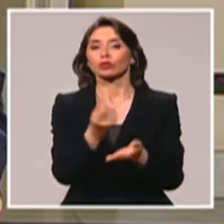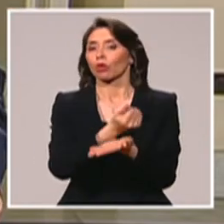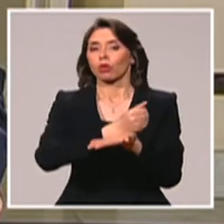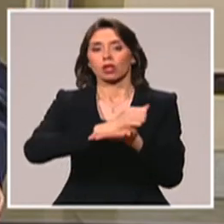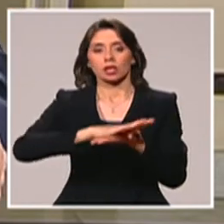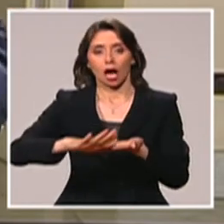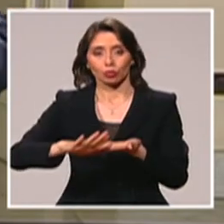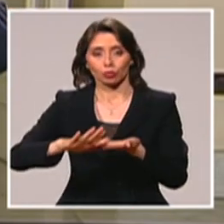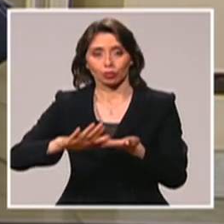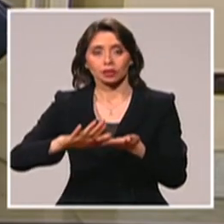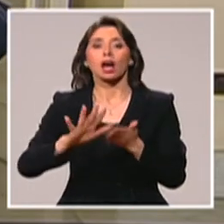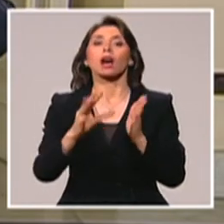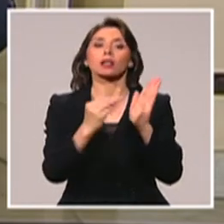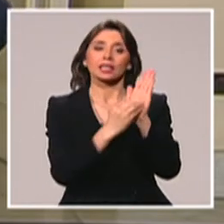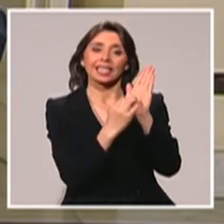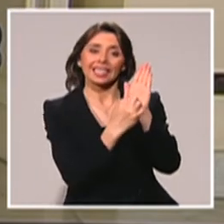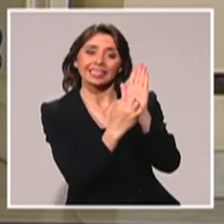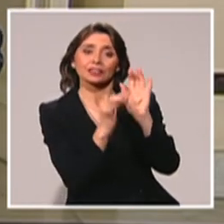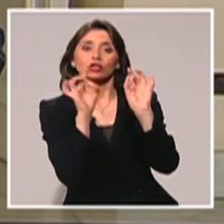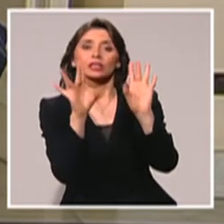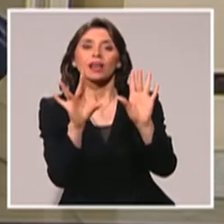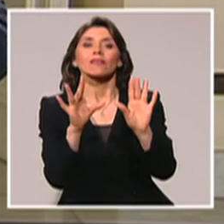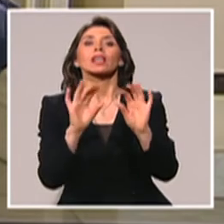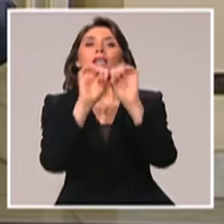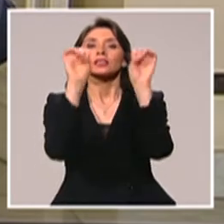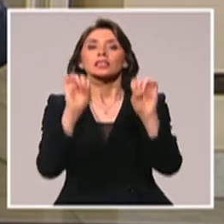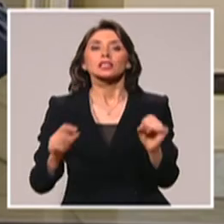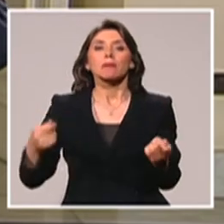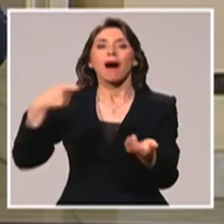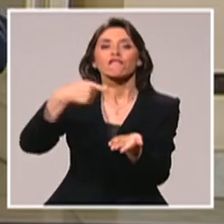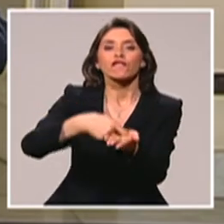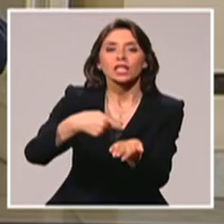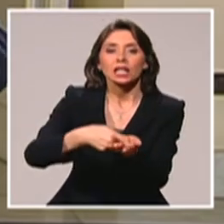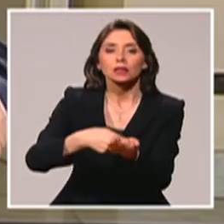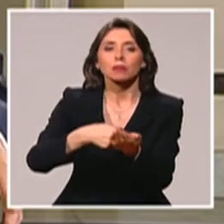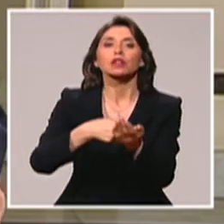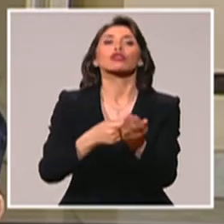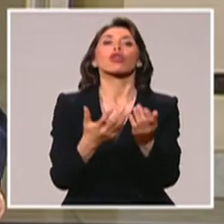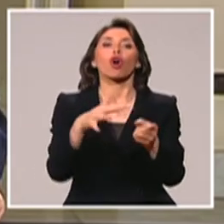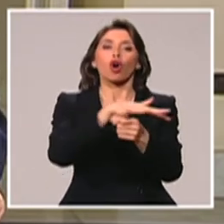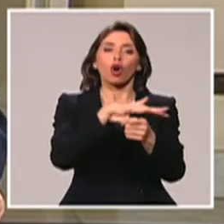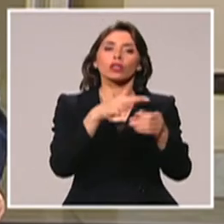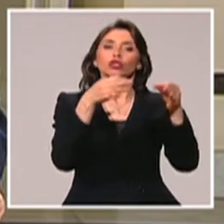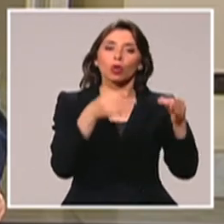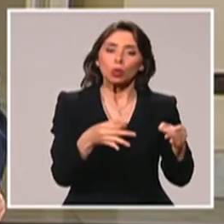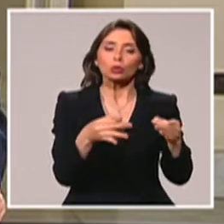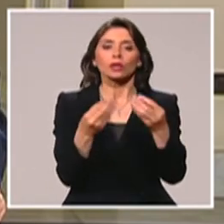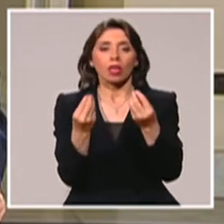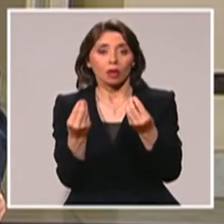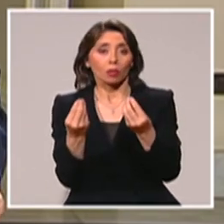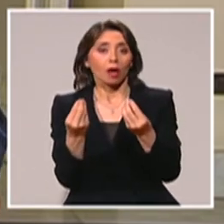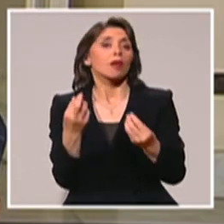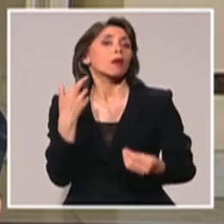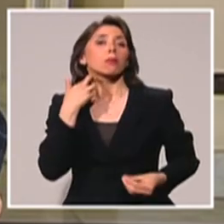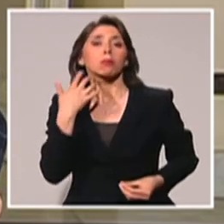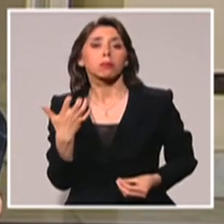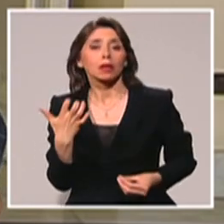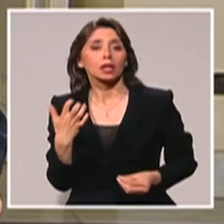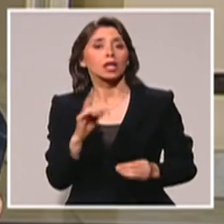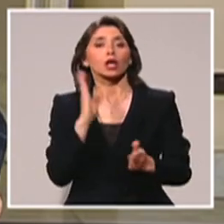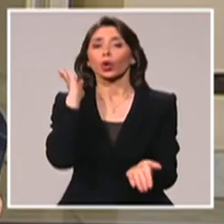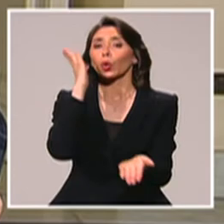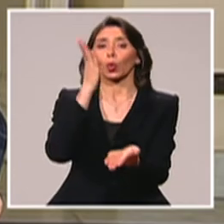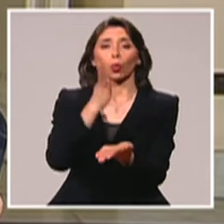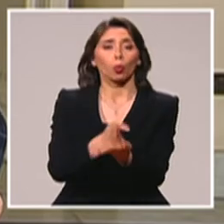y que establezca el sistema de financiamiento con condiciones justas de forma tal que nunca